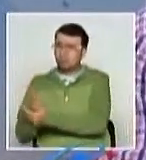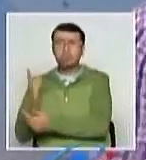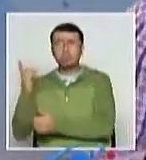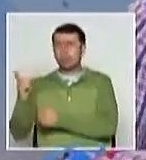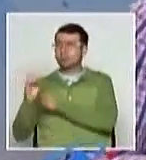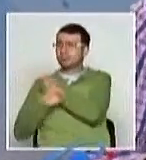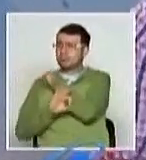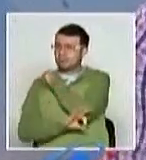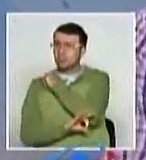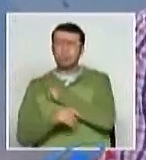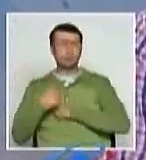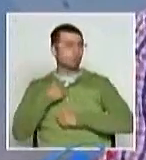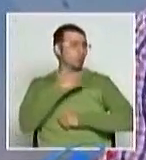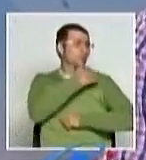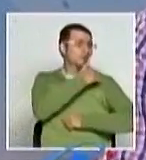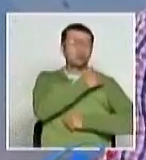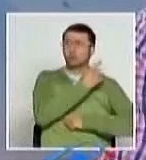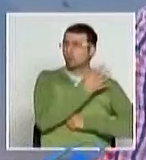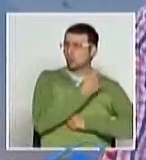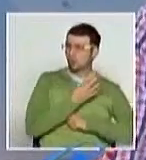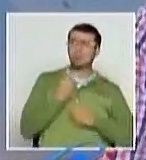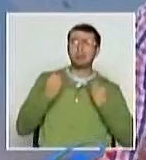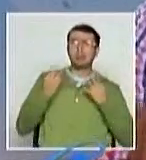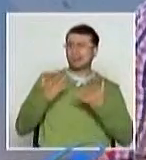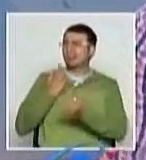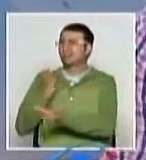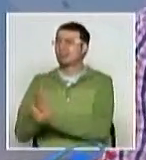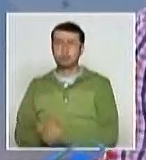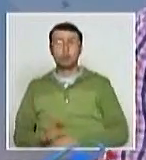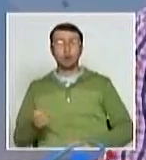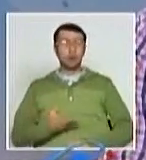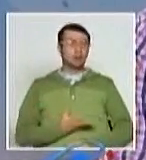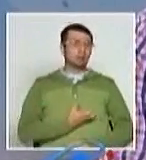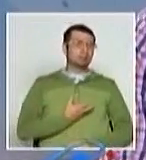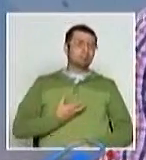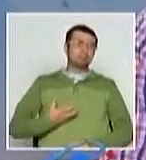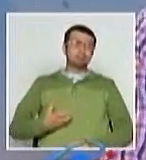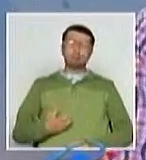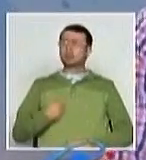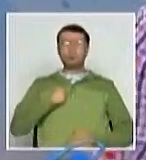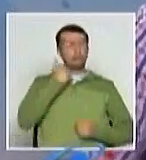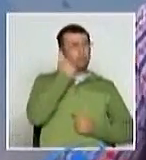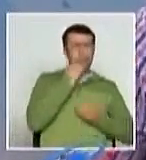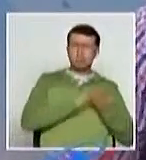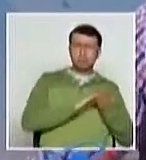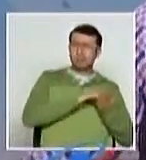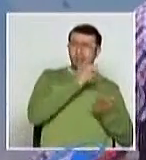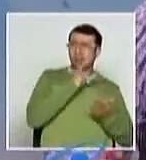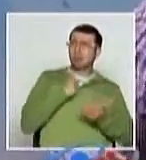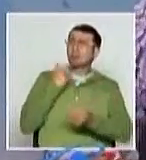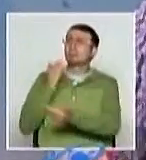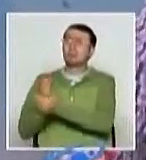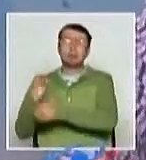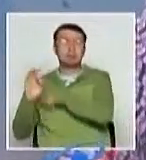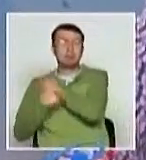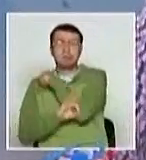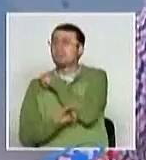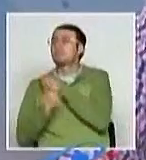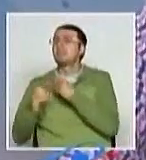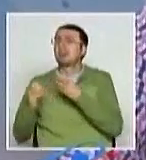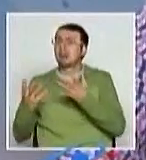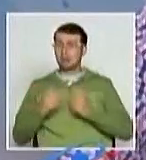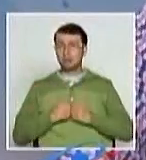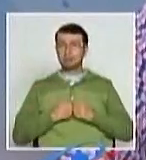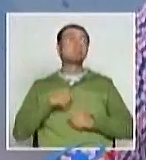si es que no me he curado de una gastritis si es que no me mejoró una enfermedad y he tenido psiquiatras de invitados y tengo muchos